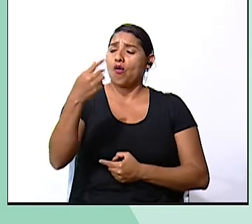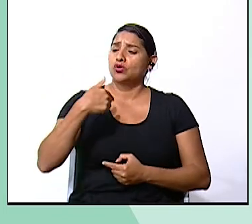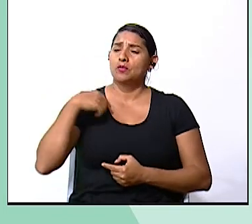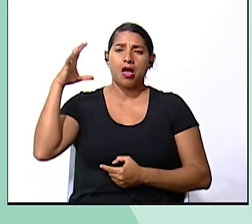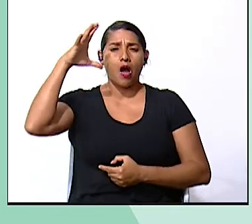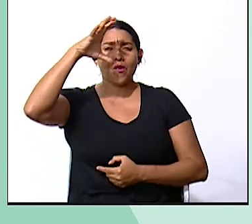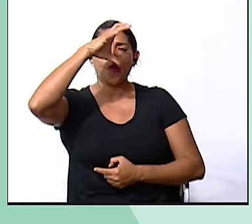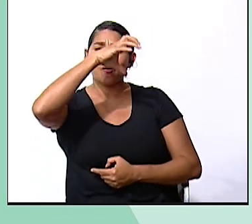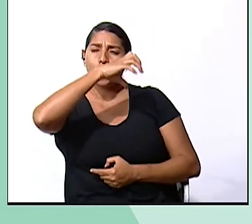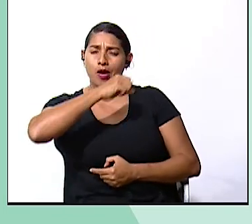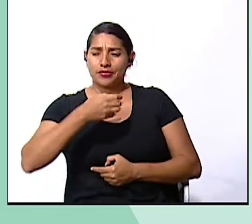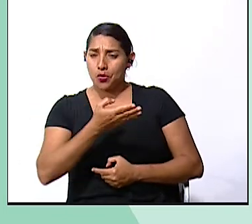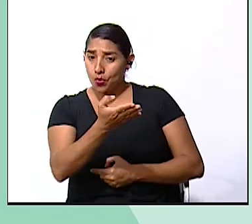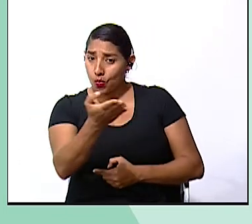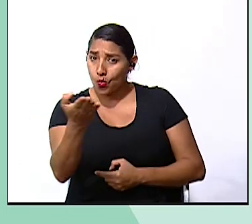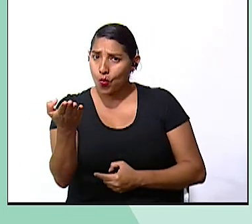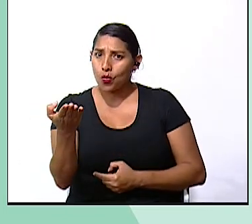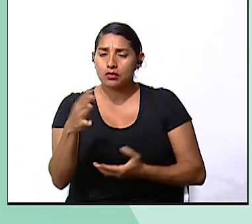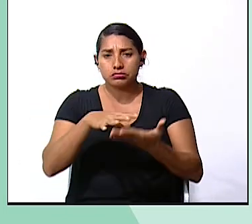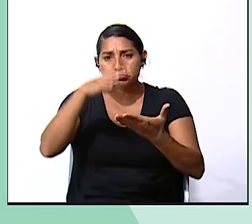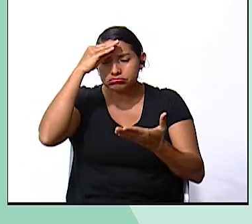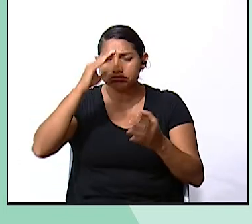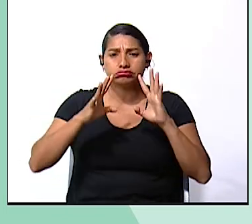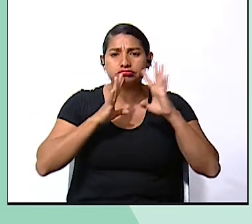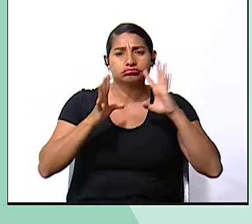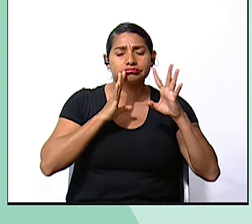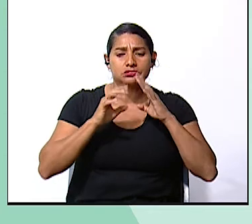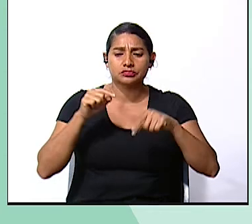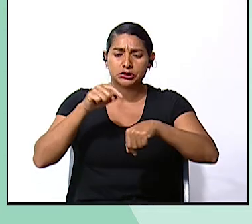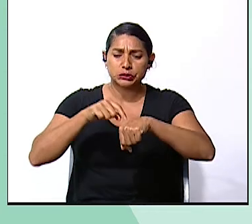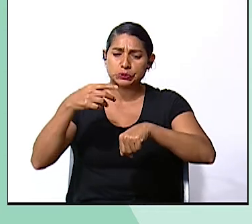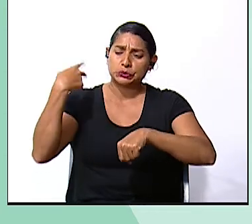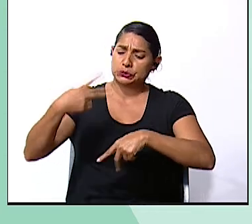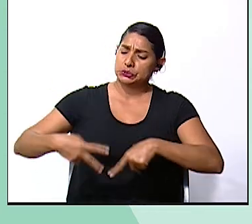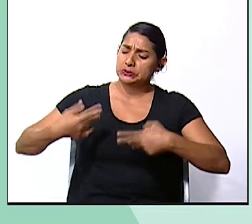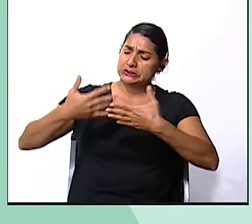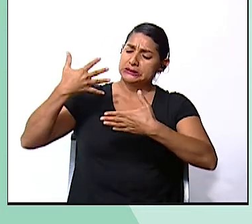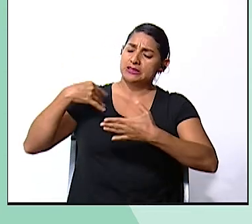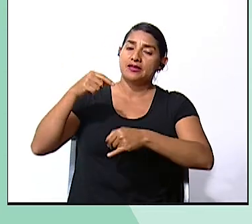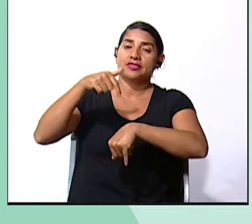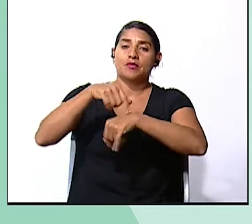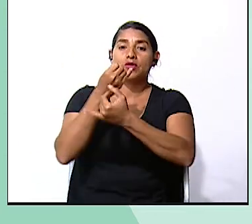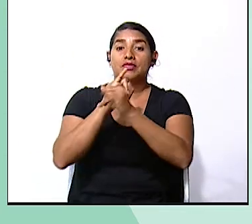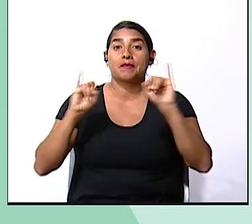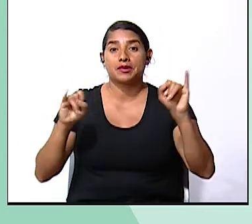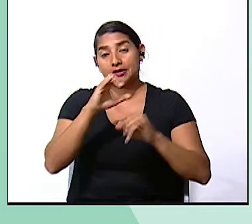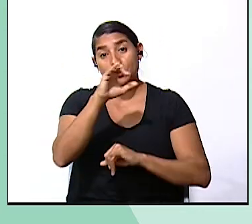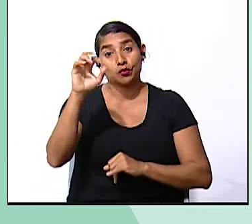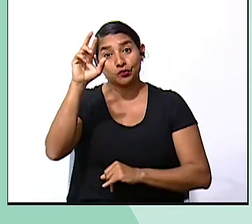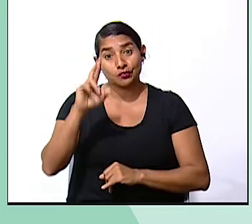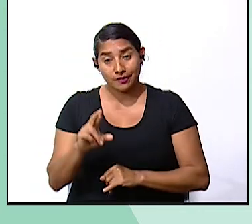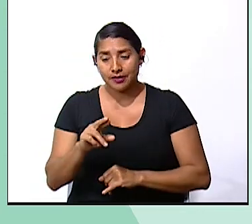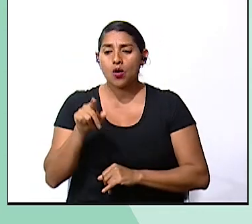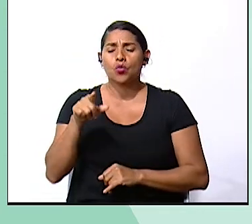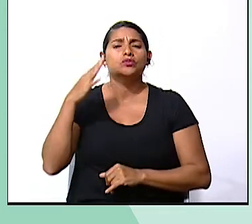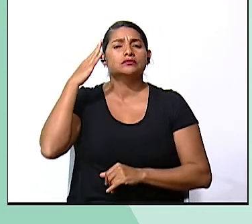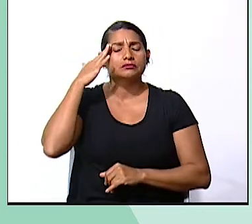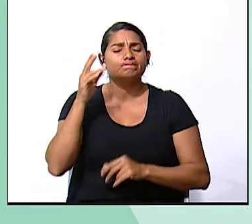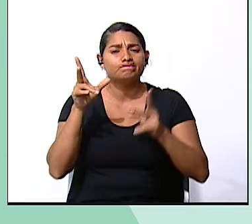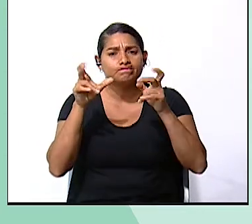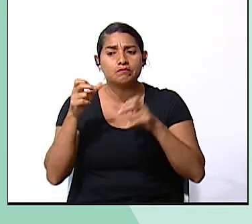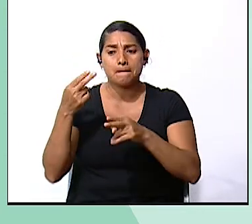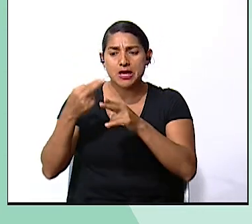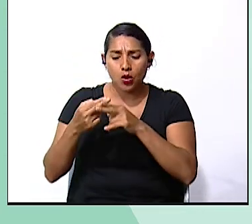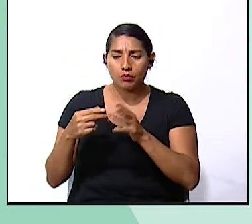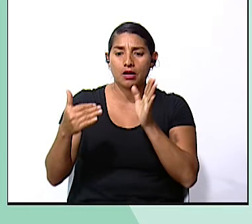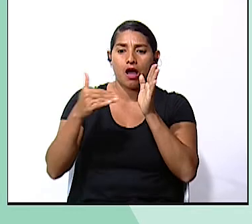dado cuenta de que han estado hablando de lo que vivimos en la época de la independencia. Como he escuchado mi